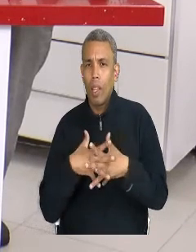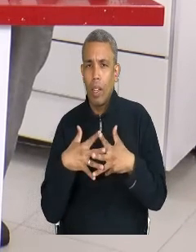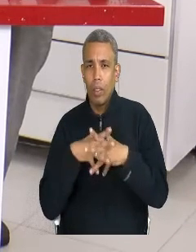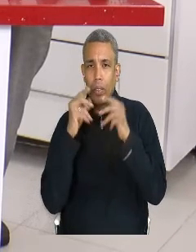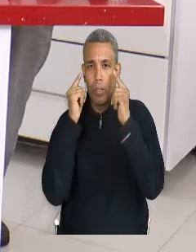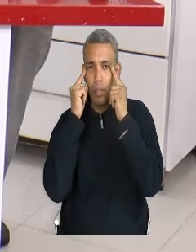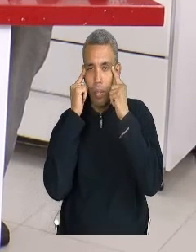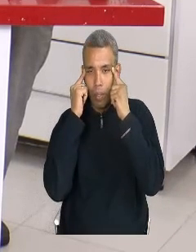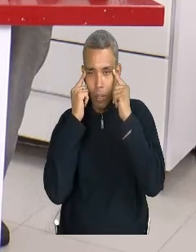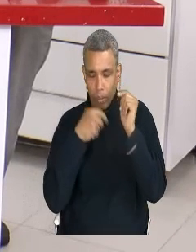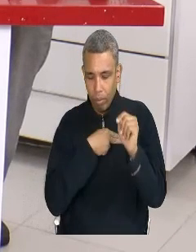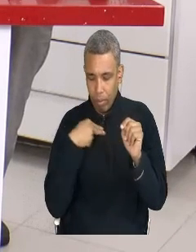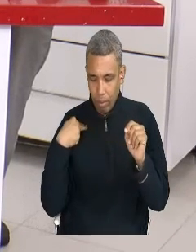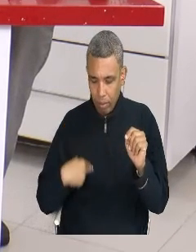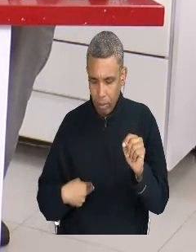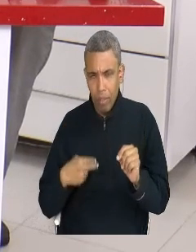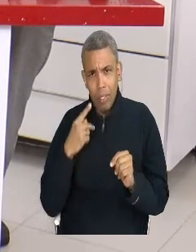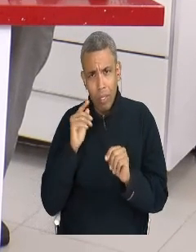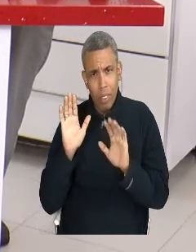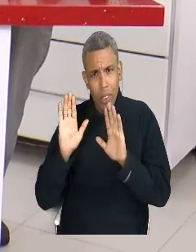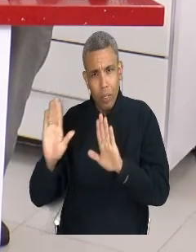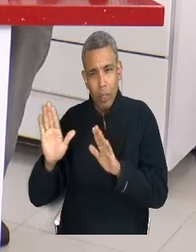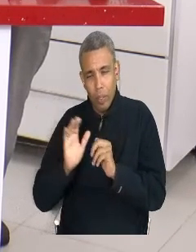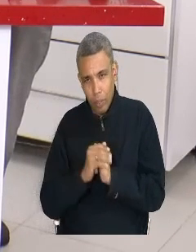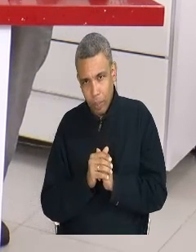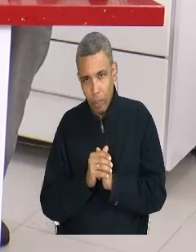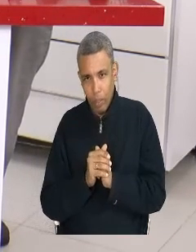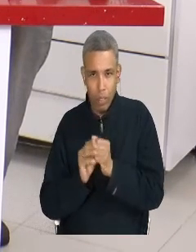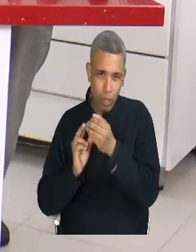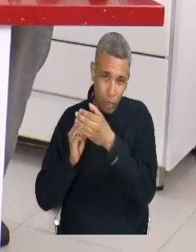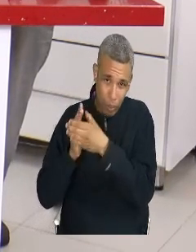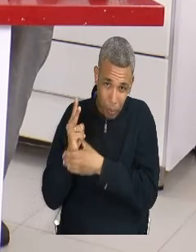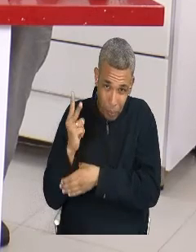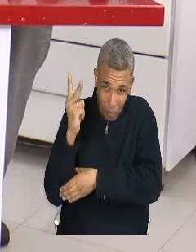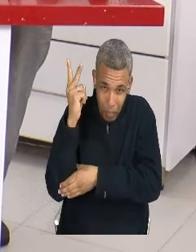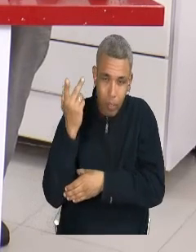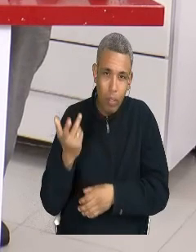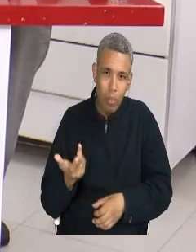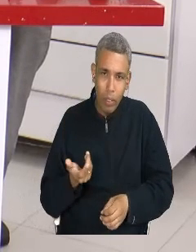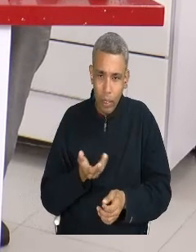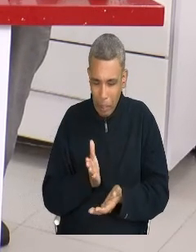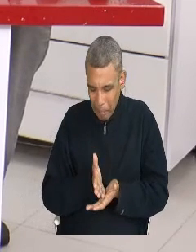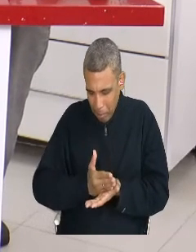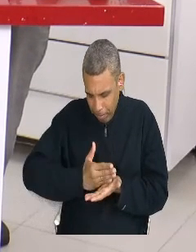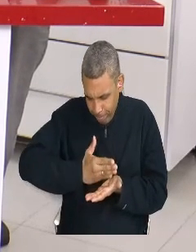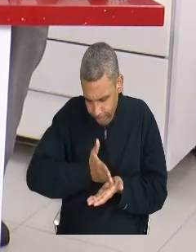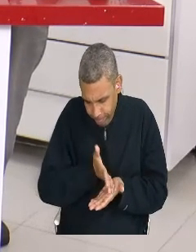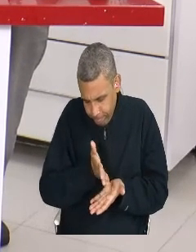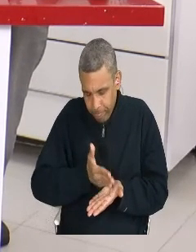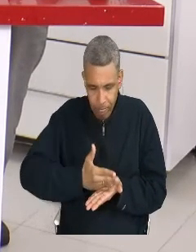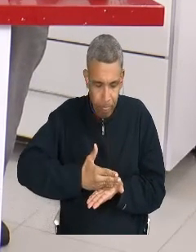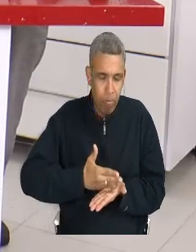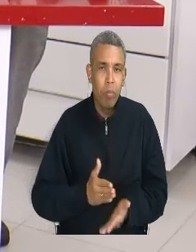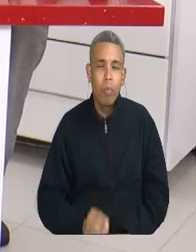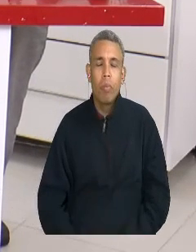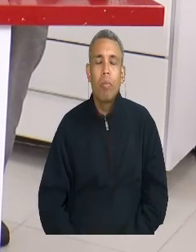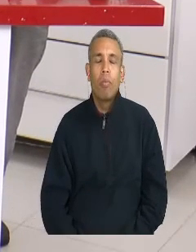vegetales, entonces el corte tiene que ser parejo, el de las proteínas y el de los vegetales. Pueden